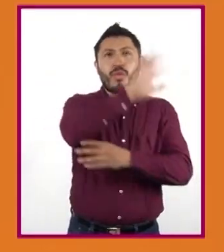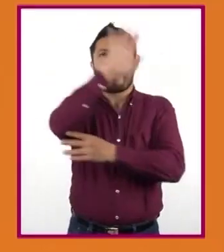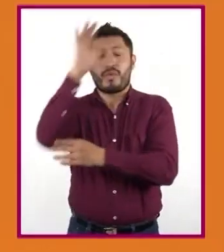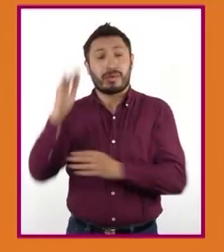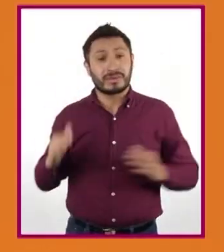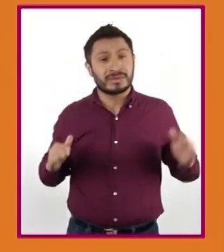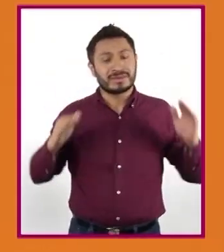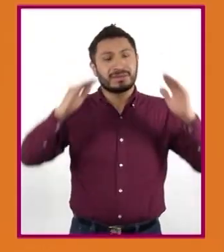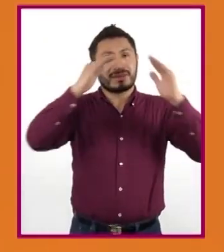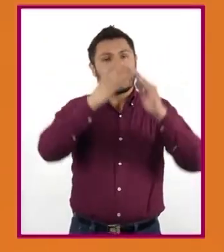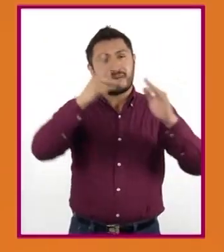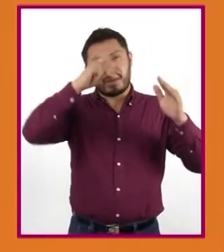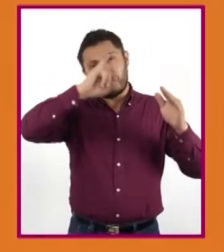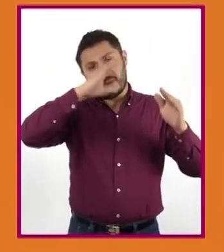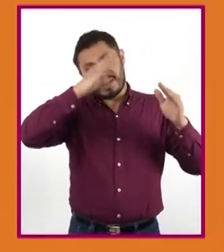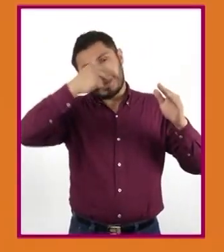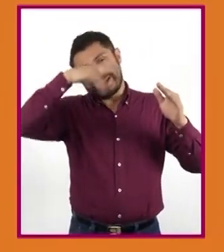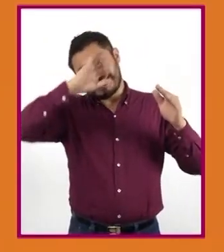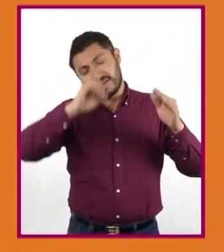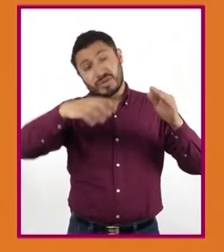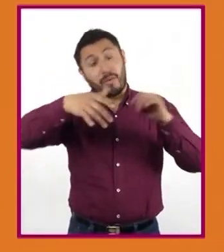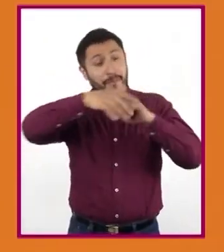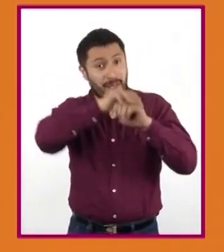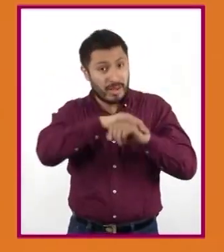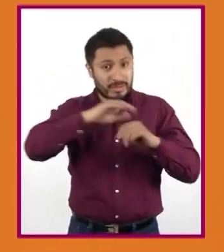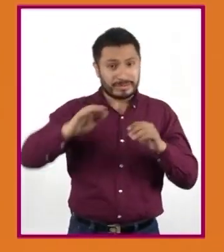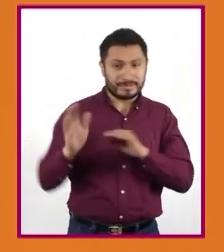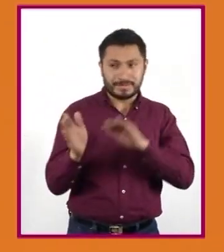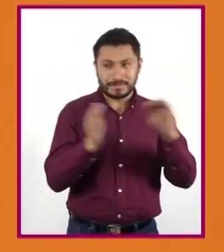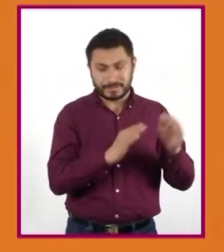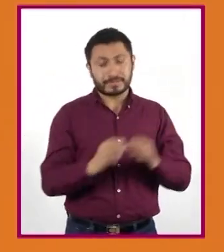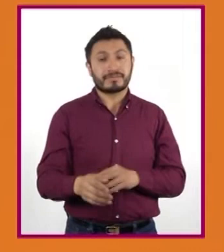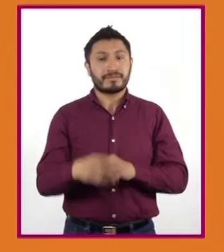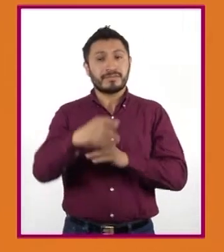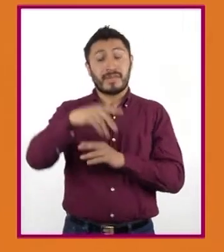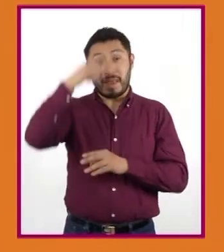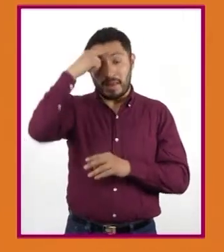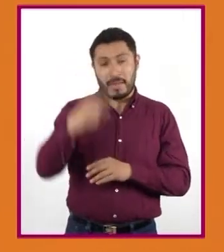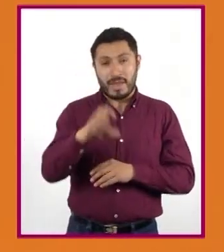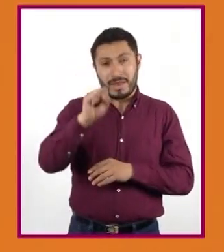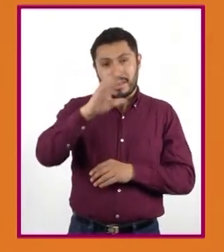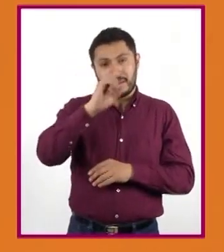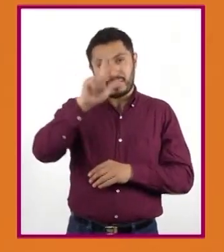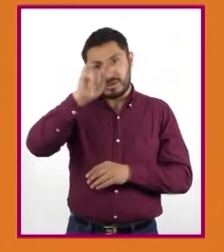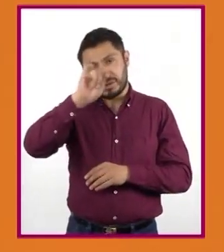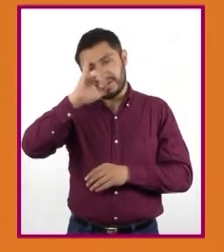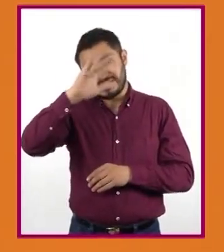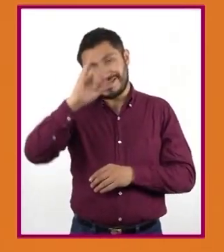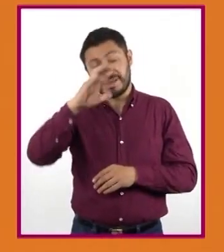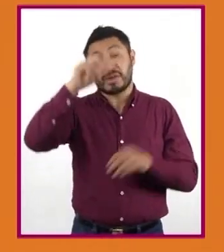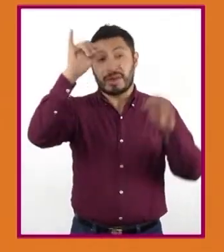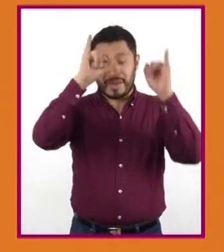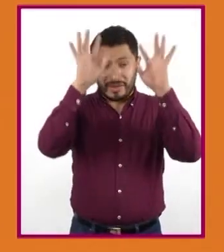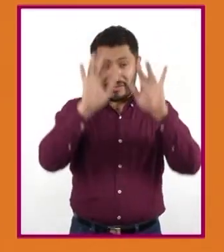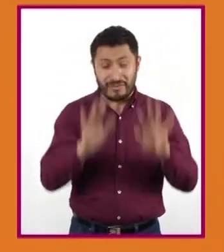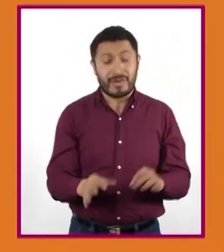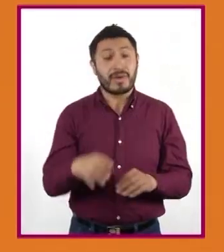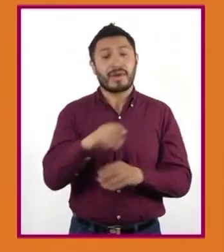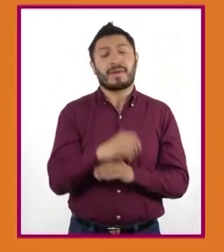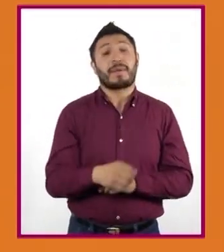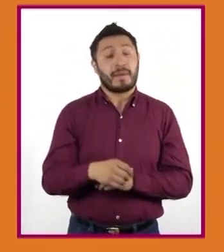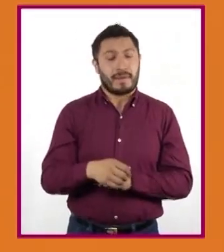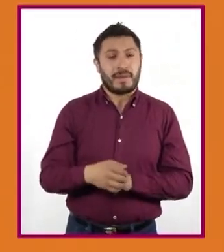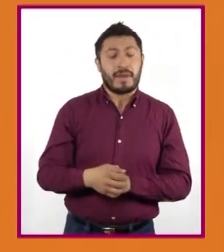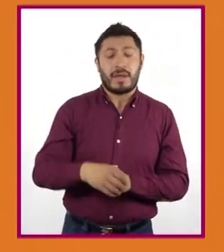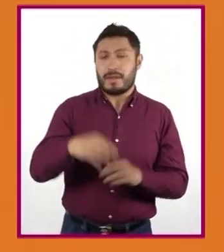del Picacho Pelón. Por otra parte, para el solsticio de invierno, el 21 de diciembre, este mismo fenómeno